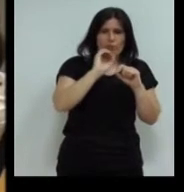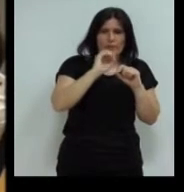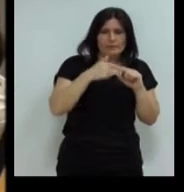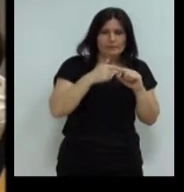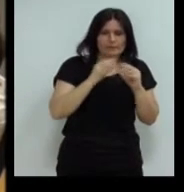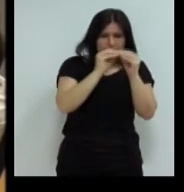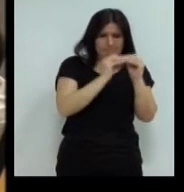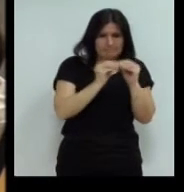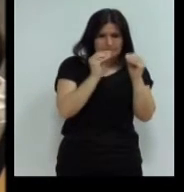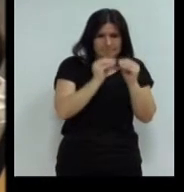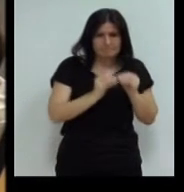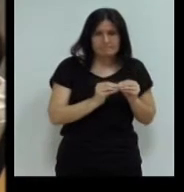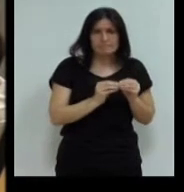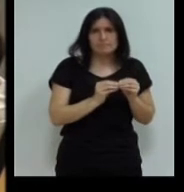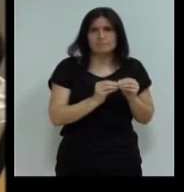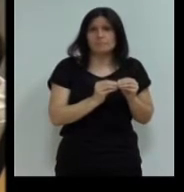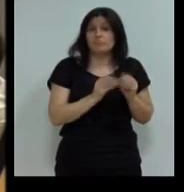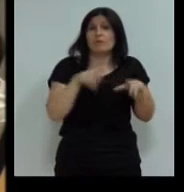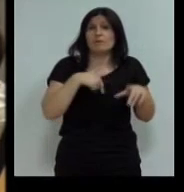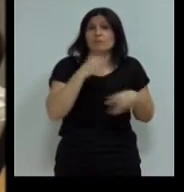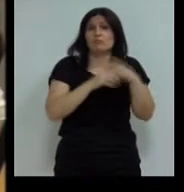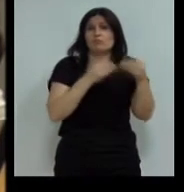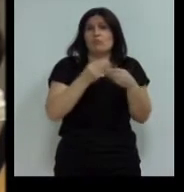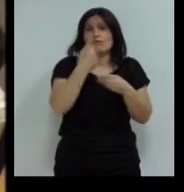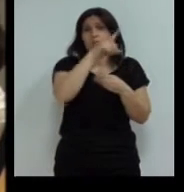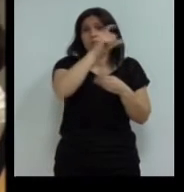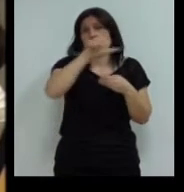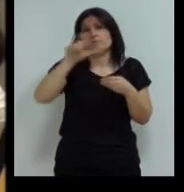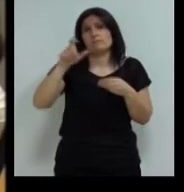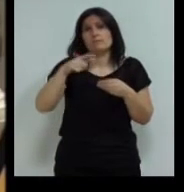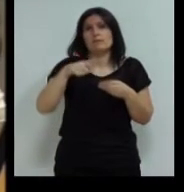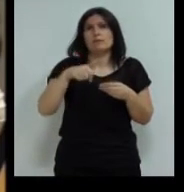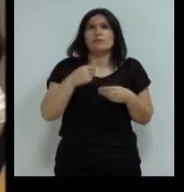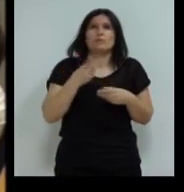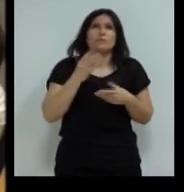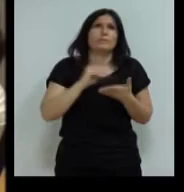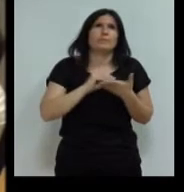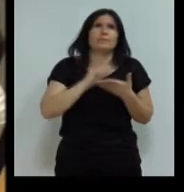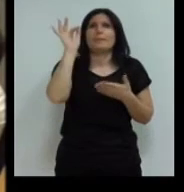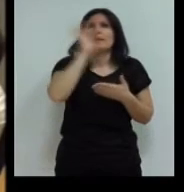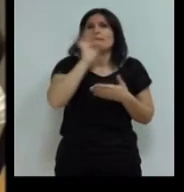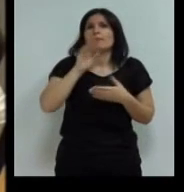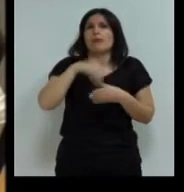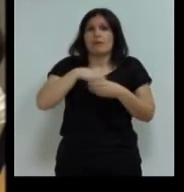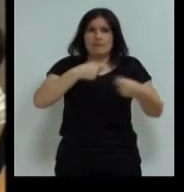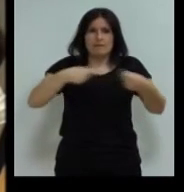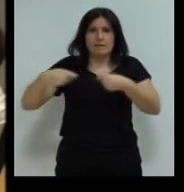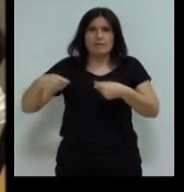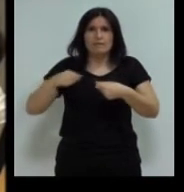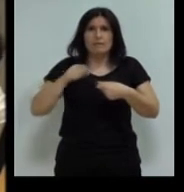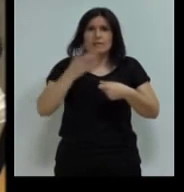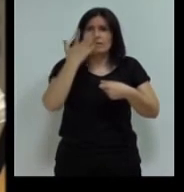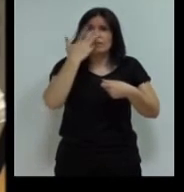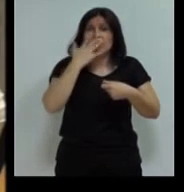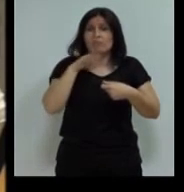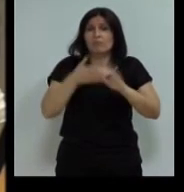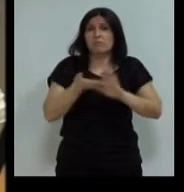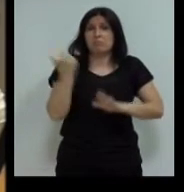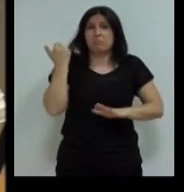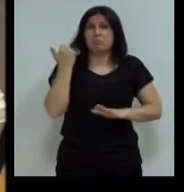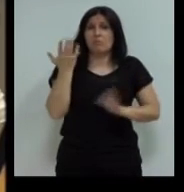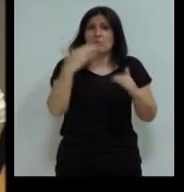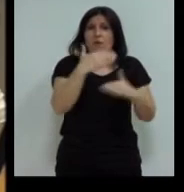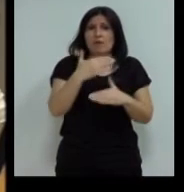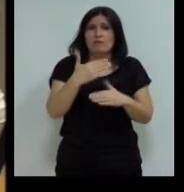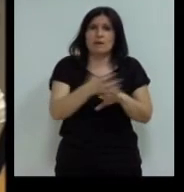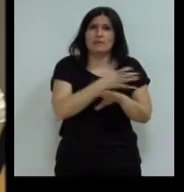sincronizado todo, pues no ocurre. Y tengo yo pelis en el mercado que los colores se han reventado, pero después de habernos pasado